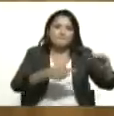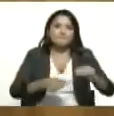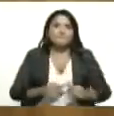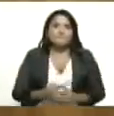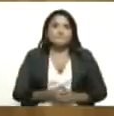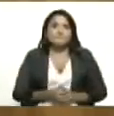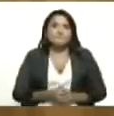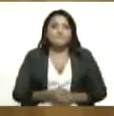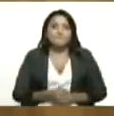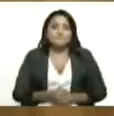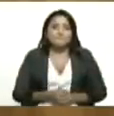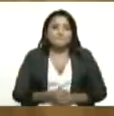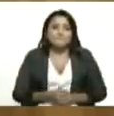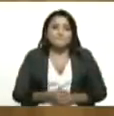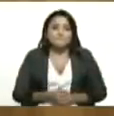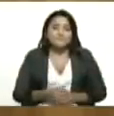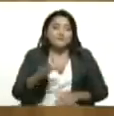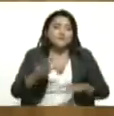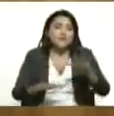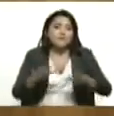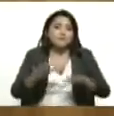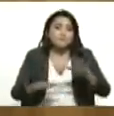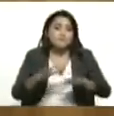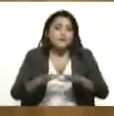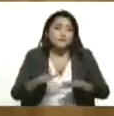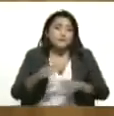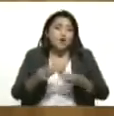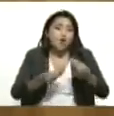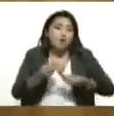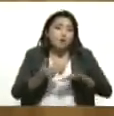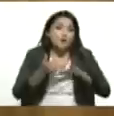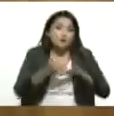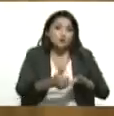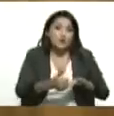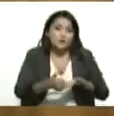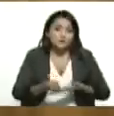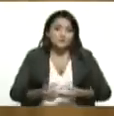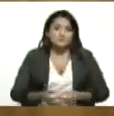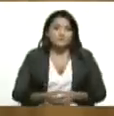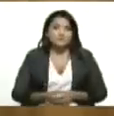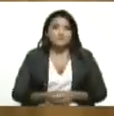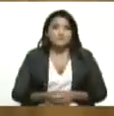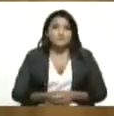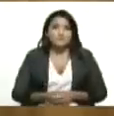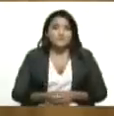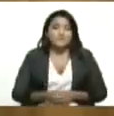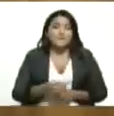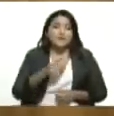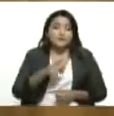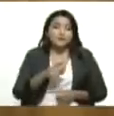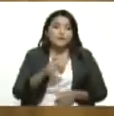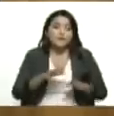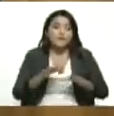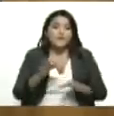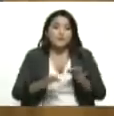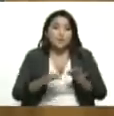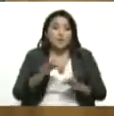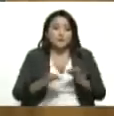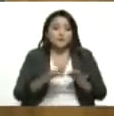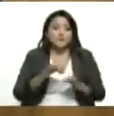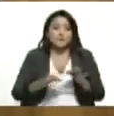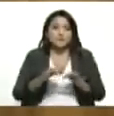valor comercial de los mismos, dependiendo de su colaboración. Este porcentaje lo determinará el juez de la sentencia de oficio